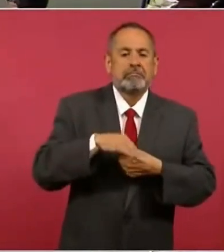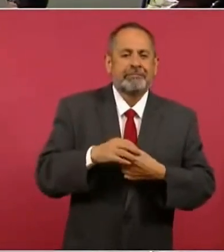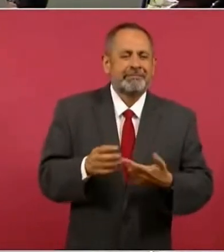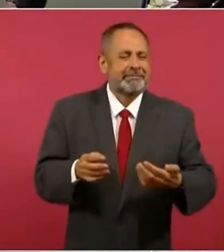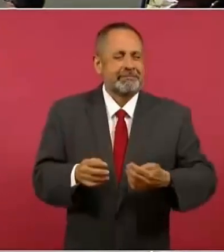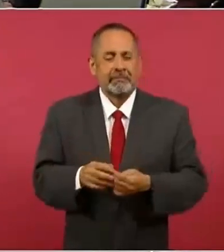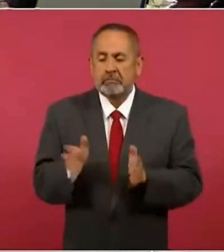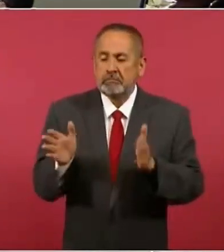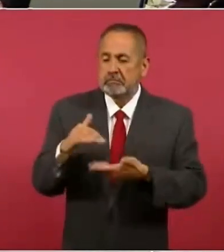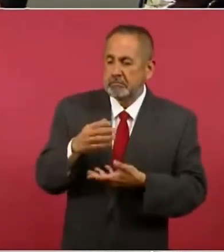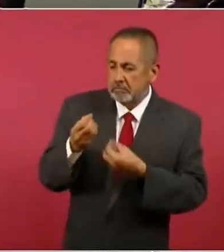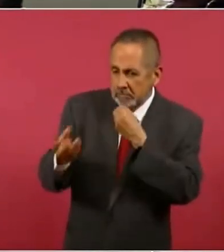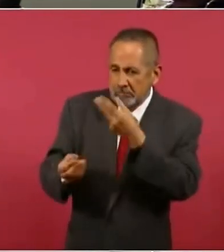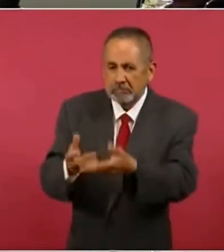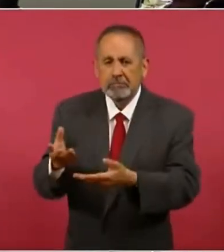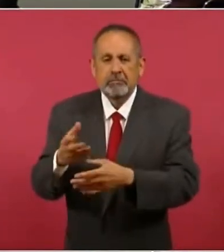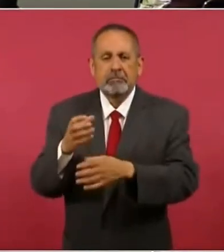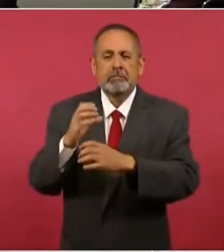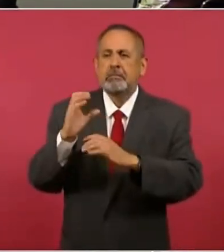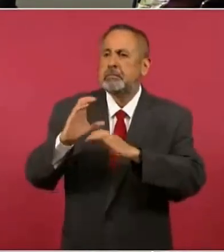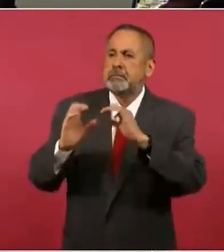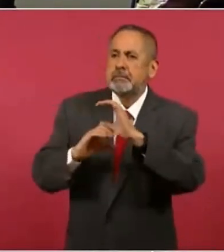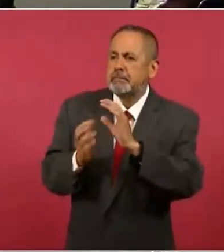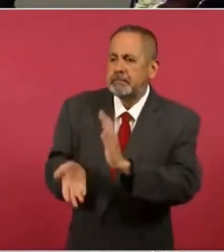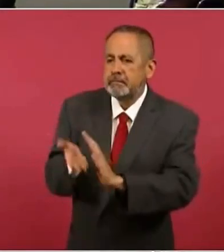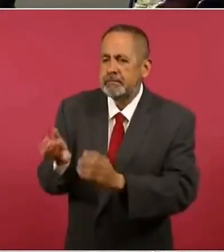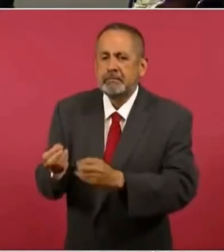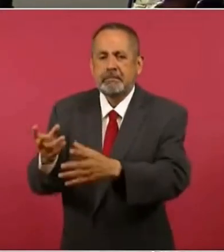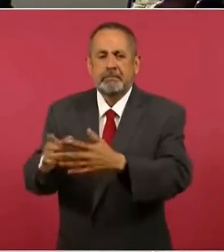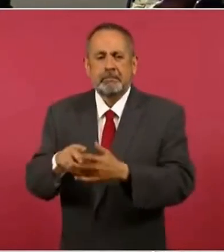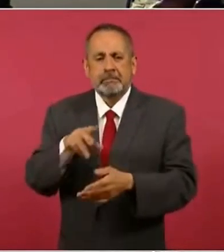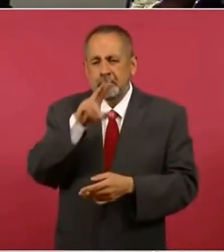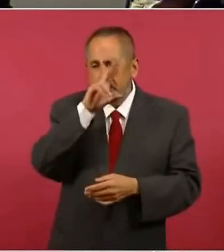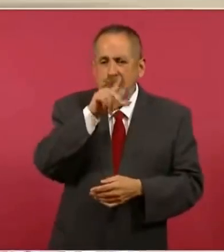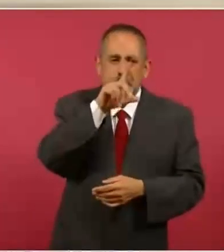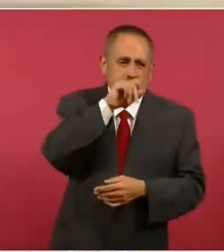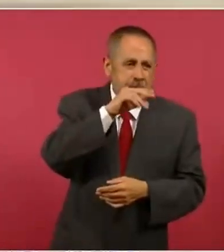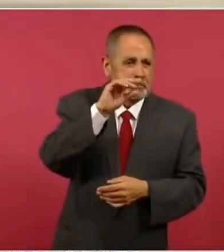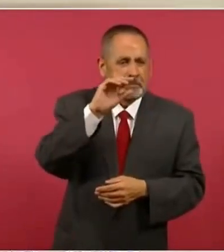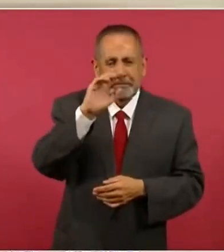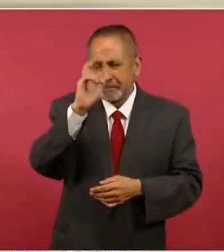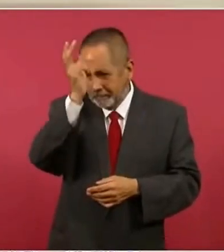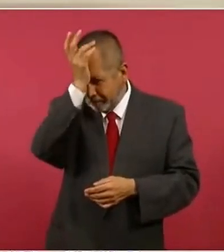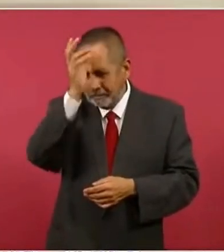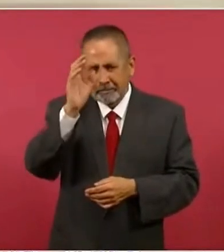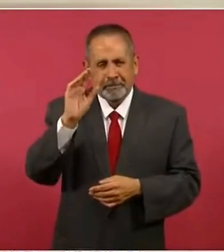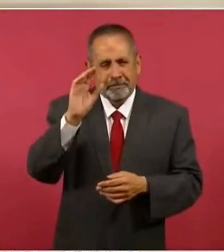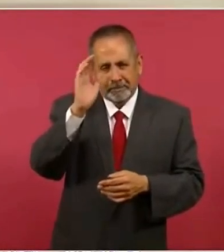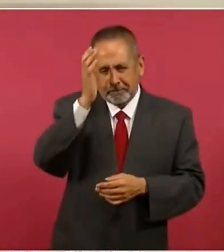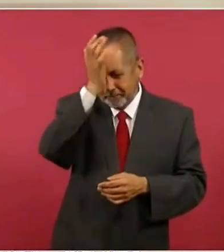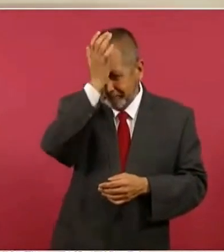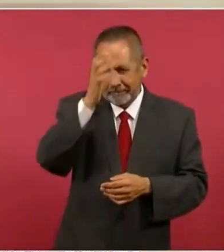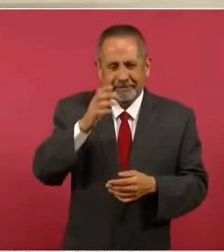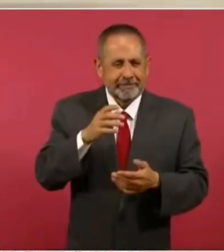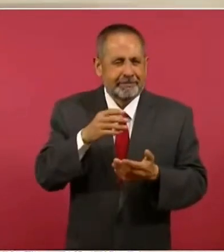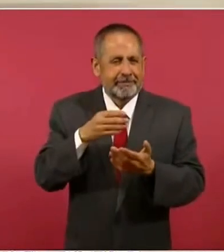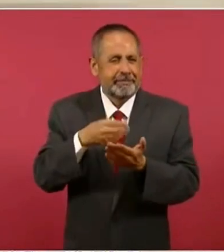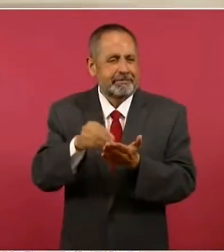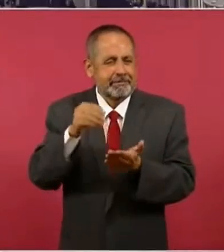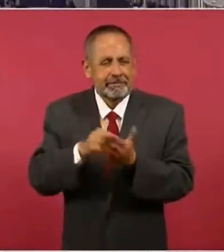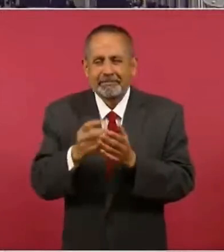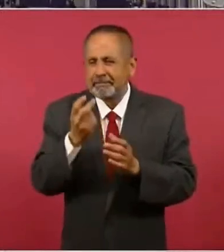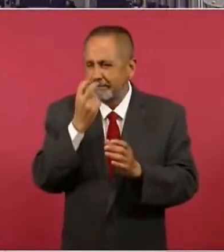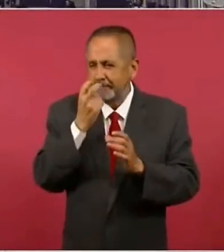despensas materiales de construcción pollos patos chivos borregos puercos cochinos marranos